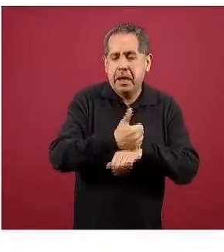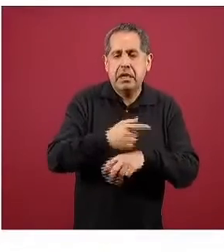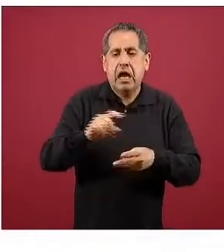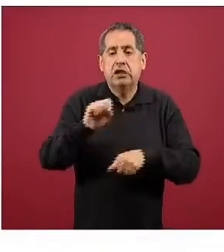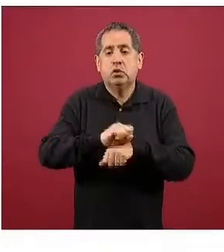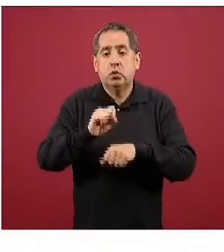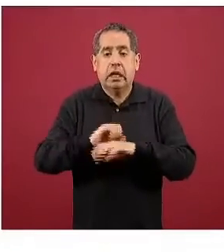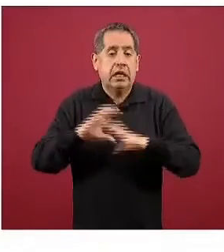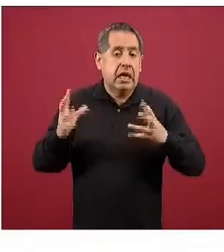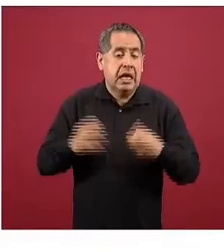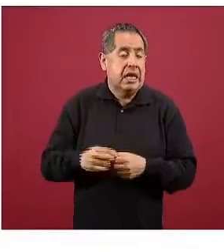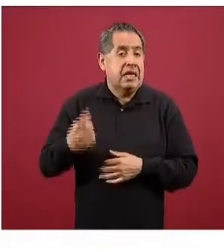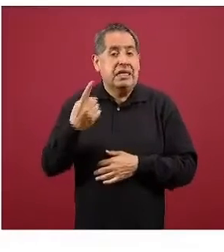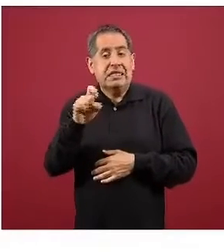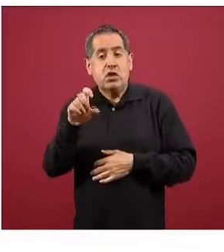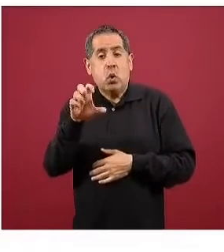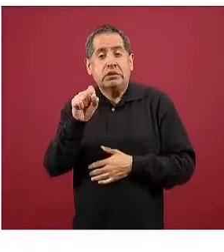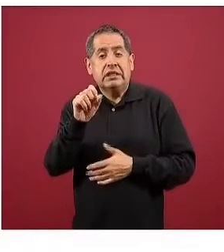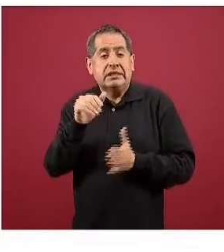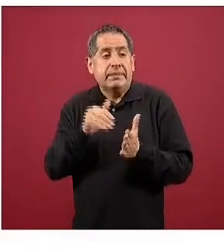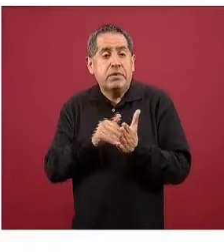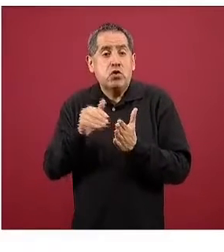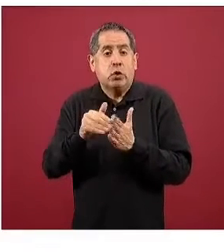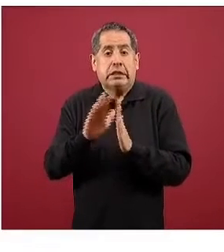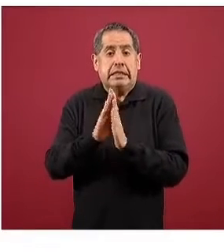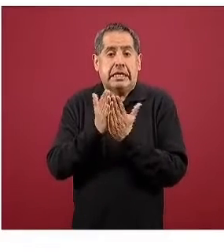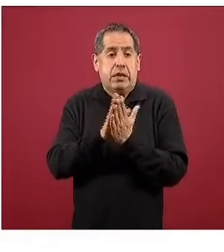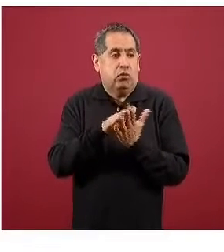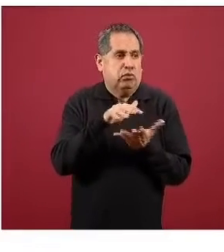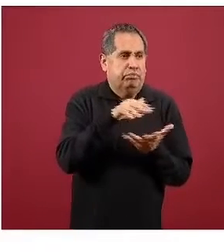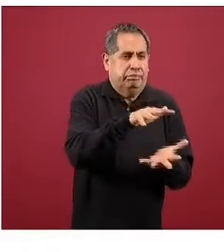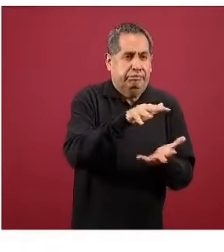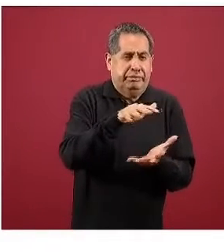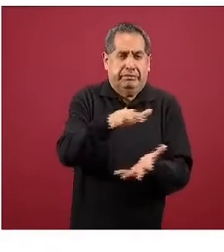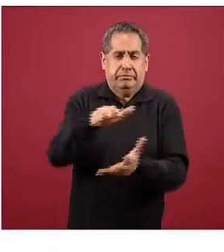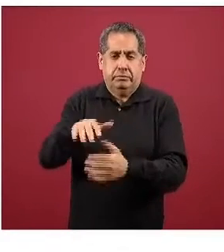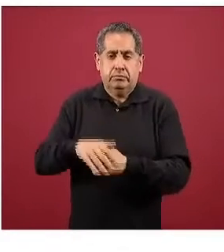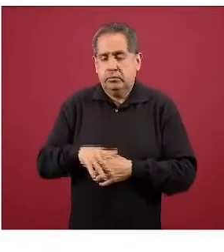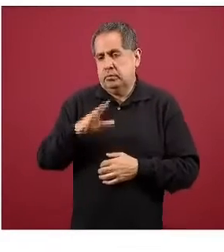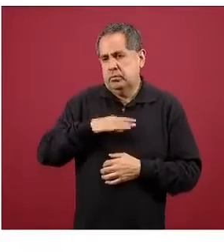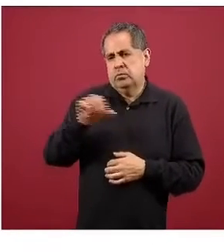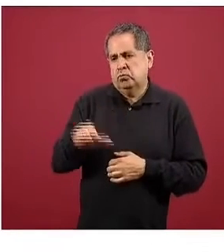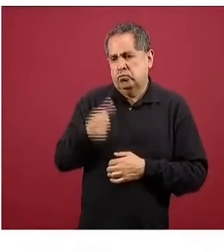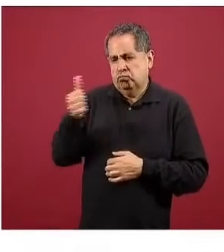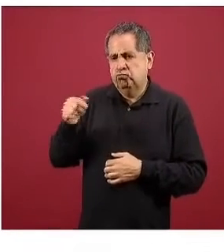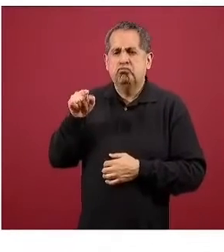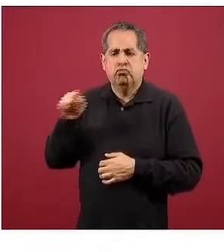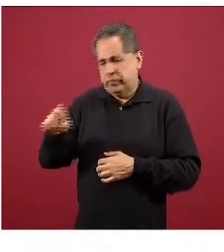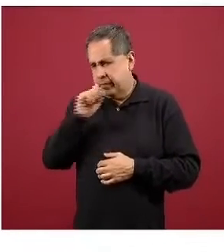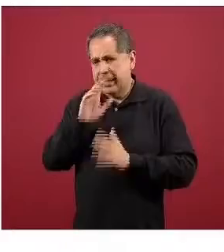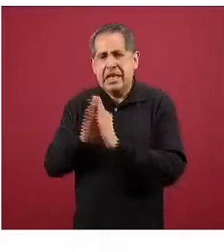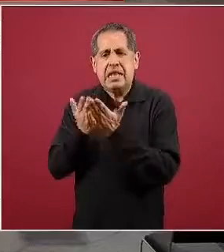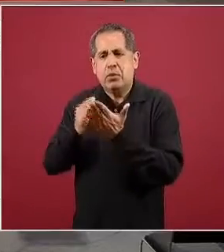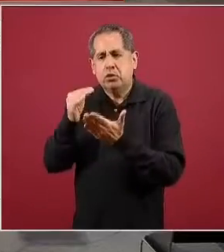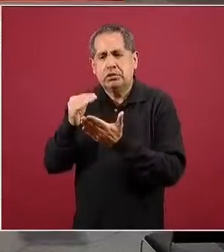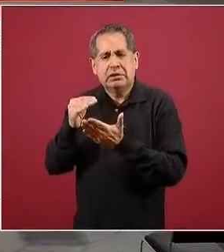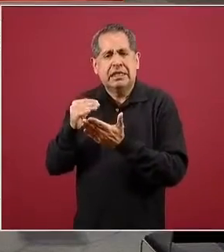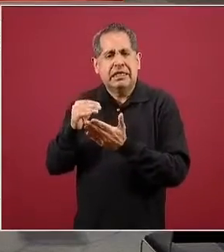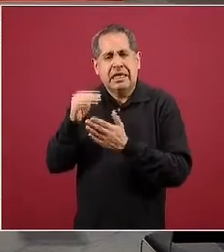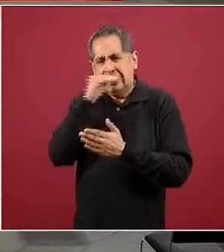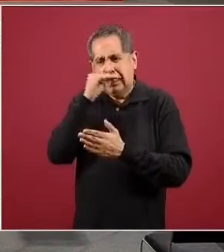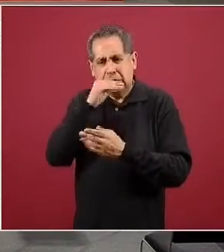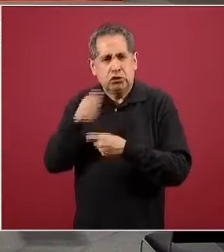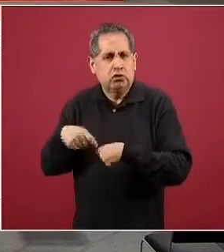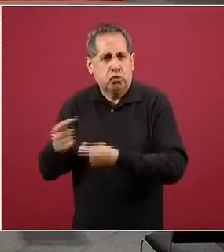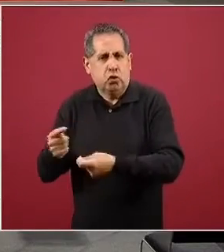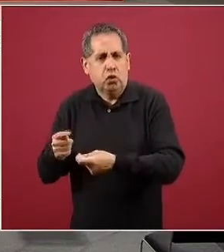reciben 160 millones de libros. Y tenemos otros servicios educativos que también reciben libros de texto, la